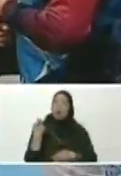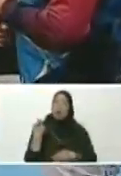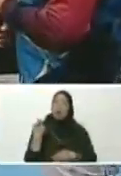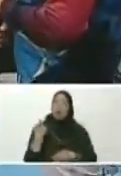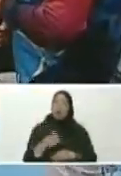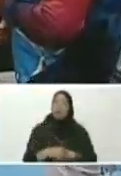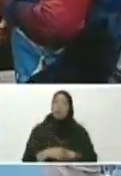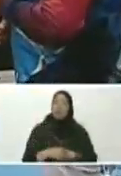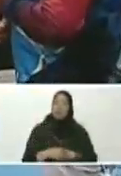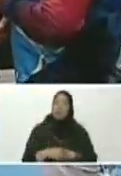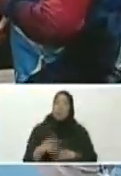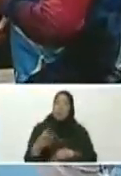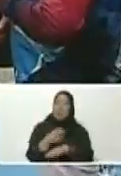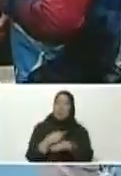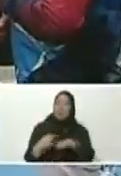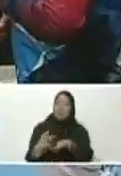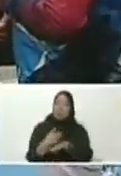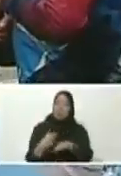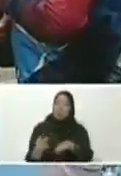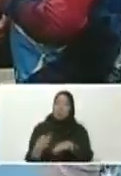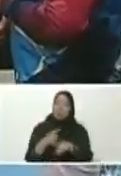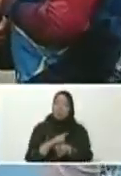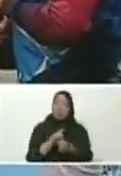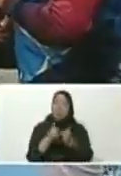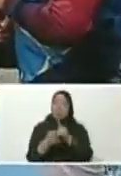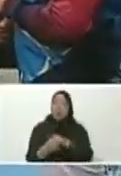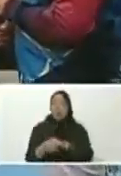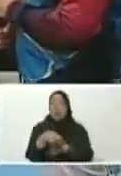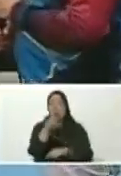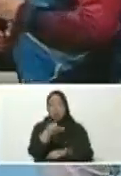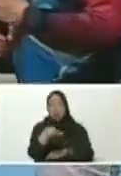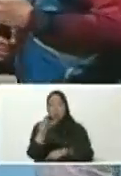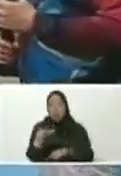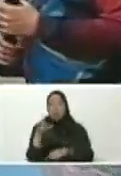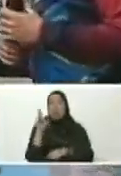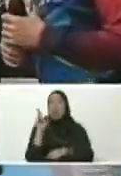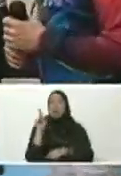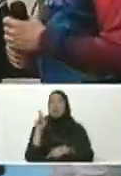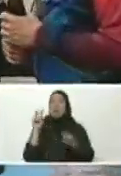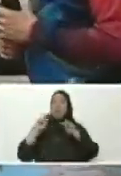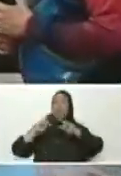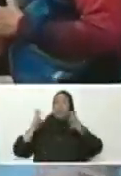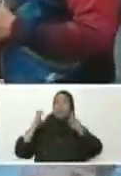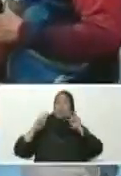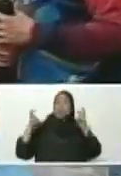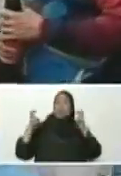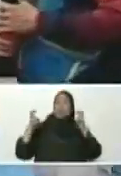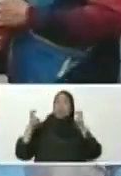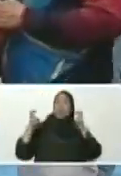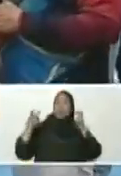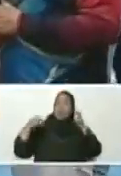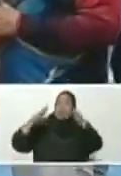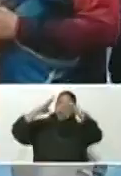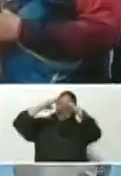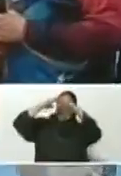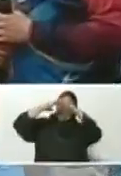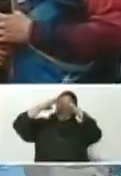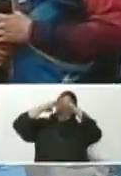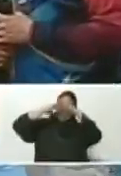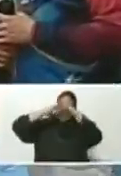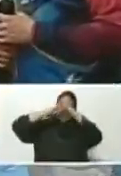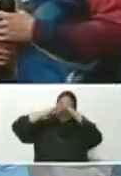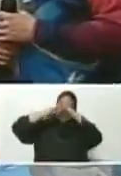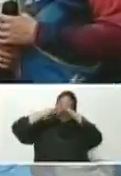embaular Caño La Yuca. Y pasar de la posibilidad a la realidad. Así segundo mismo. Tema que veo, el tema de los techos de las viviendas. Señor, ese es un